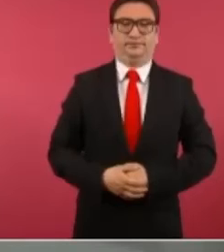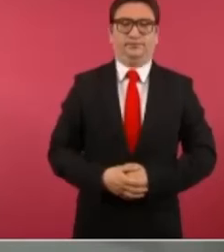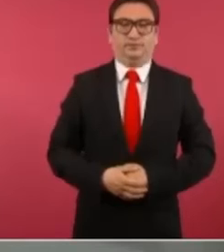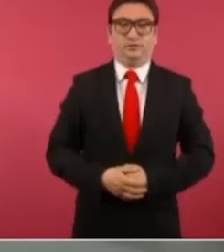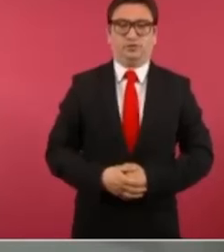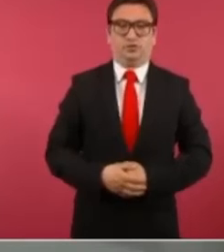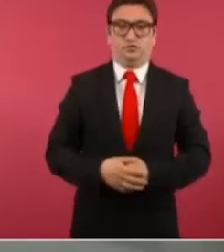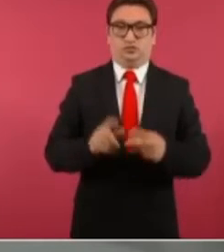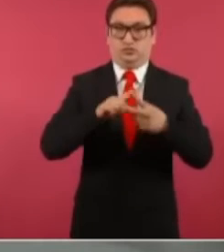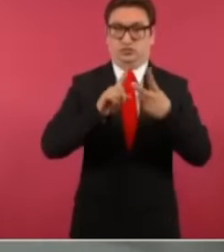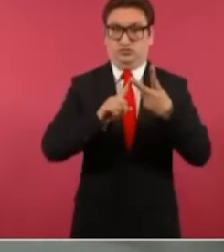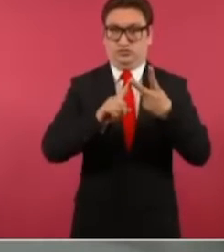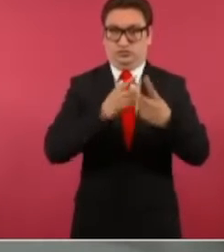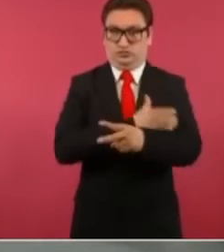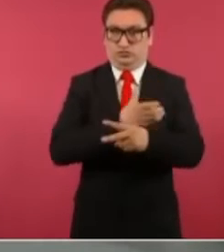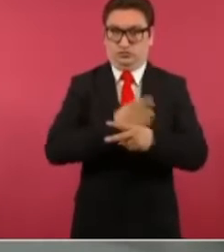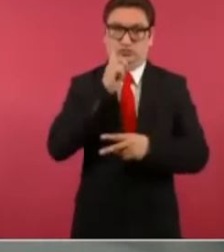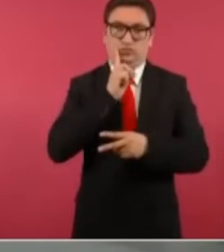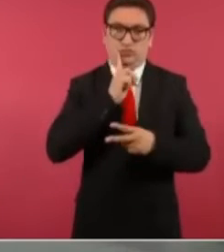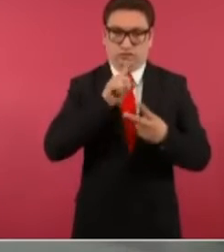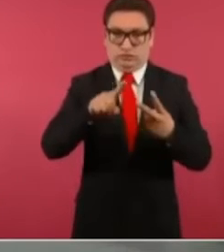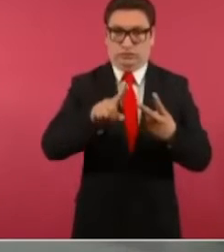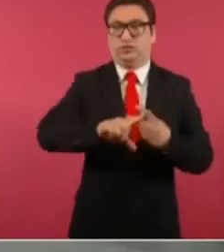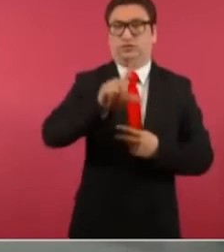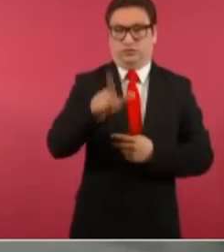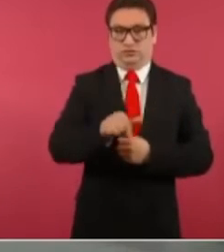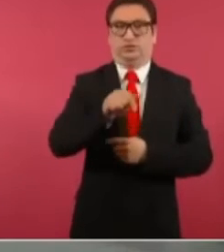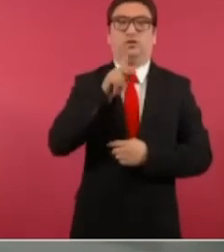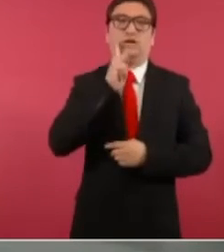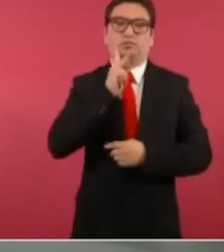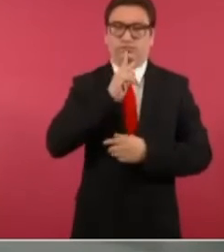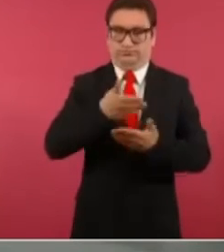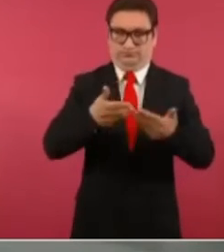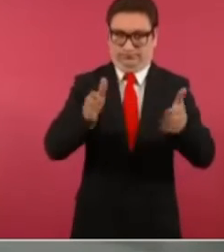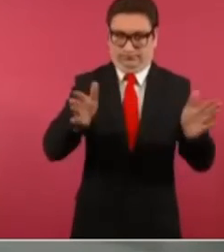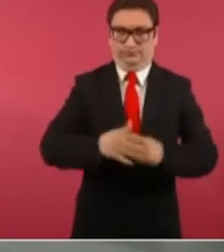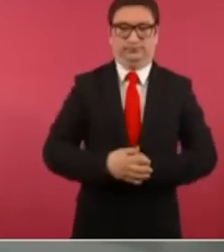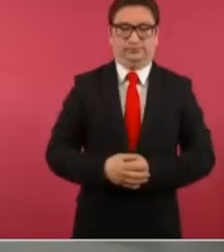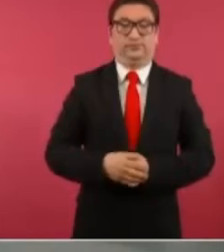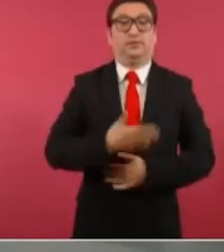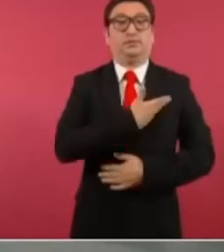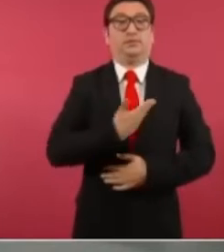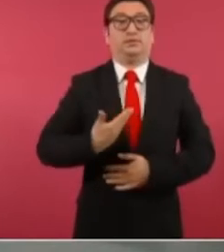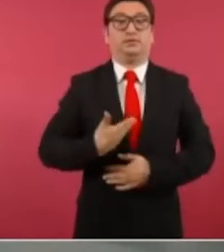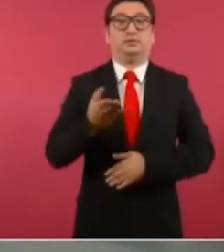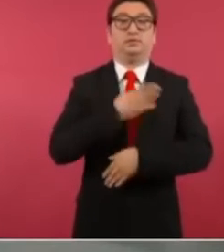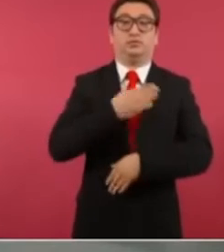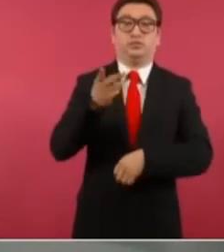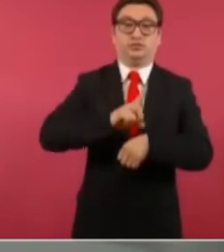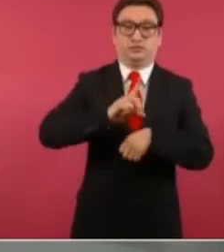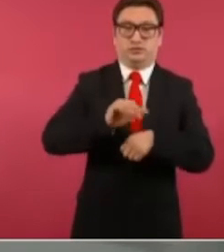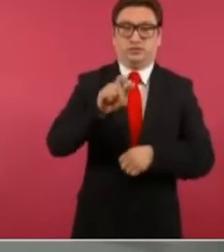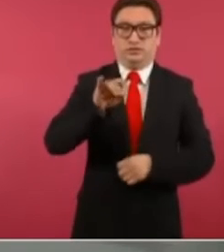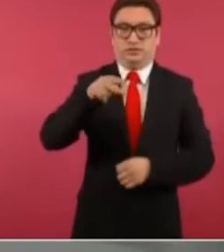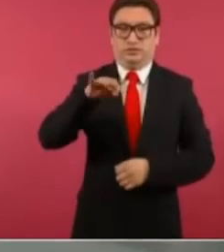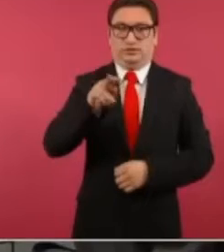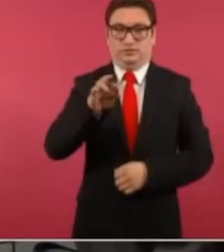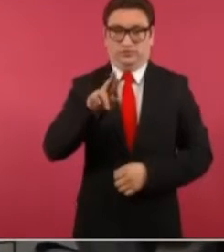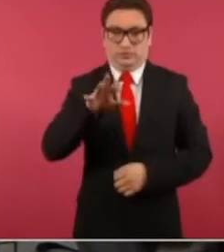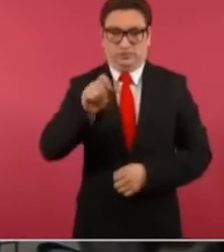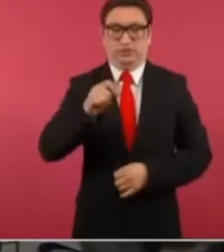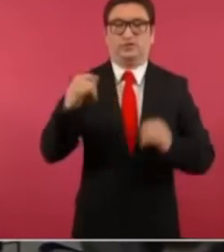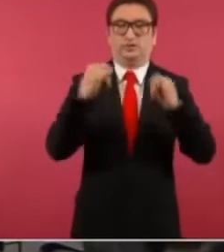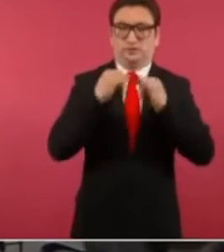Son dos compañeras y luego abrimos. Presidente, buenos días. Adriana Flores del Instituto Mexicano de la